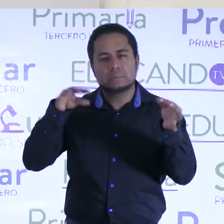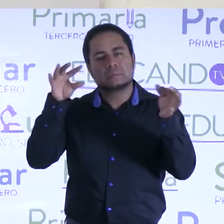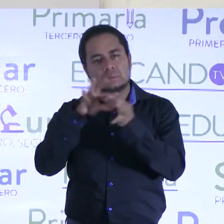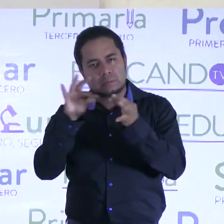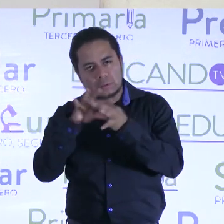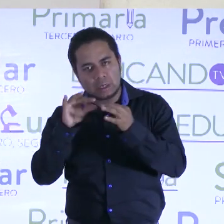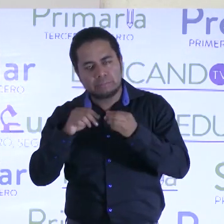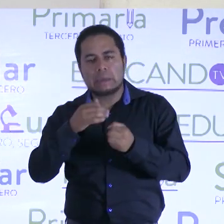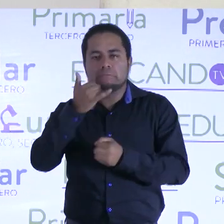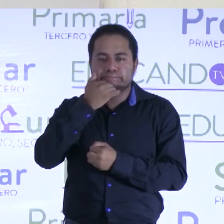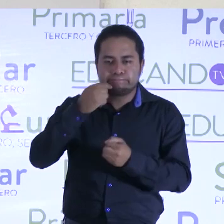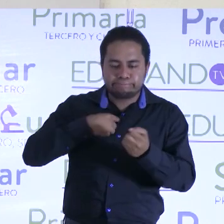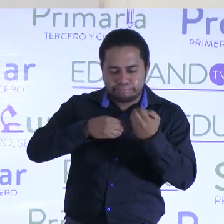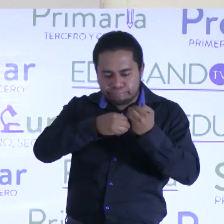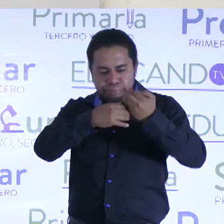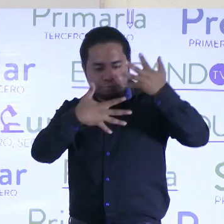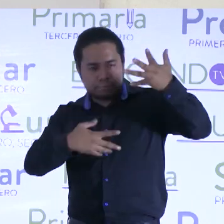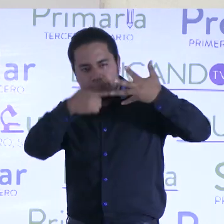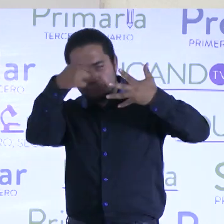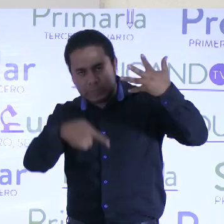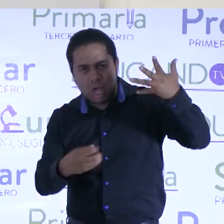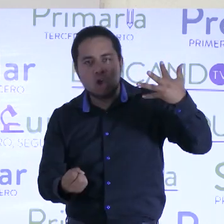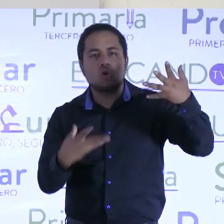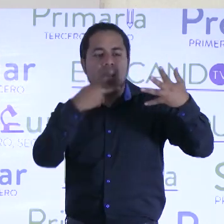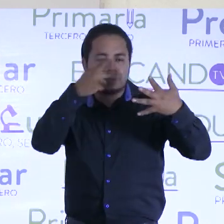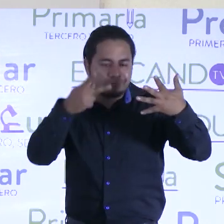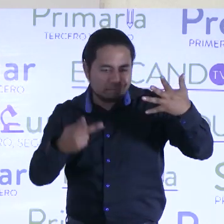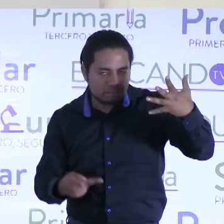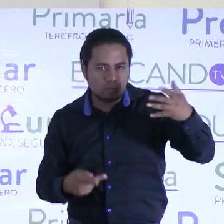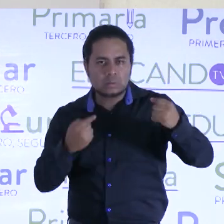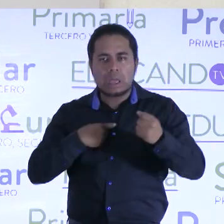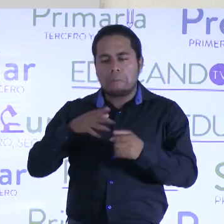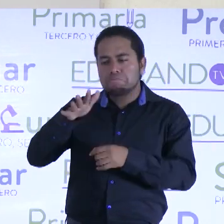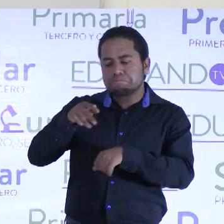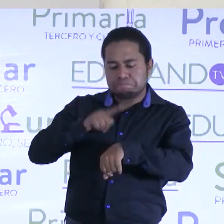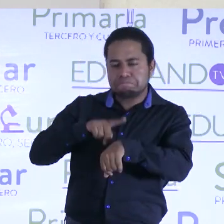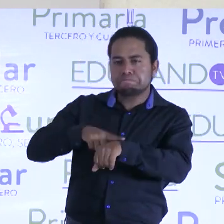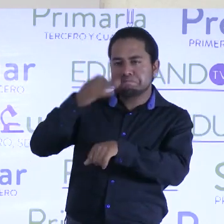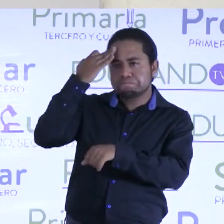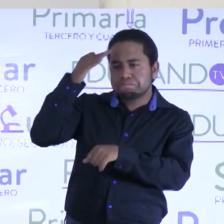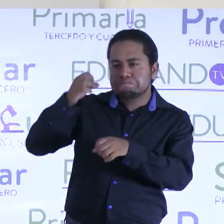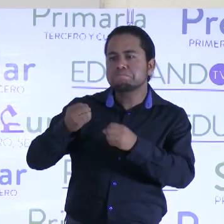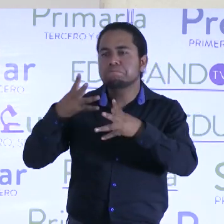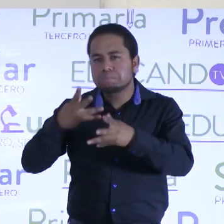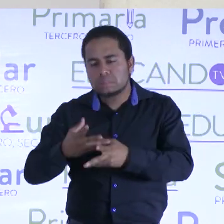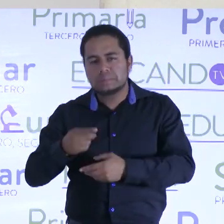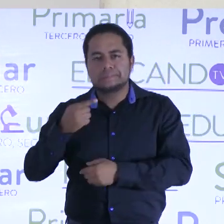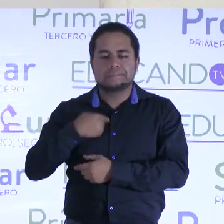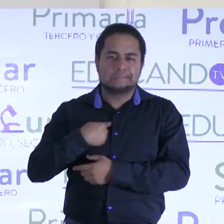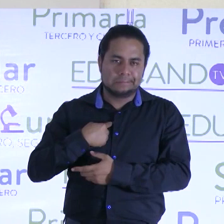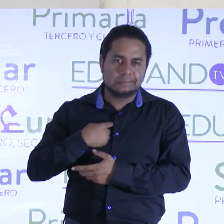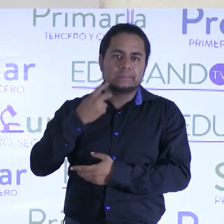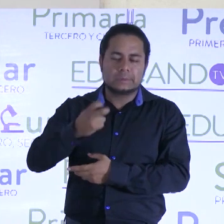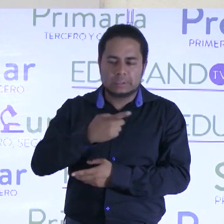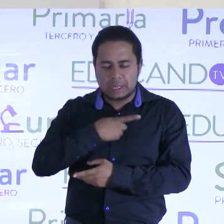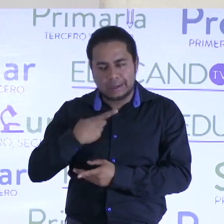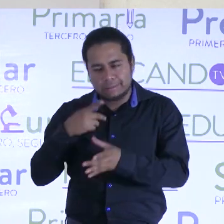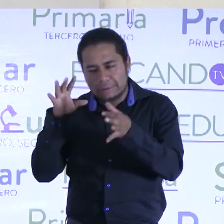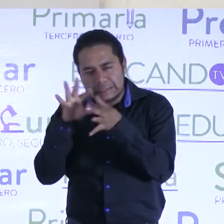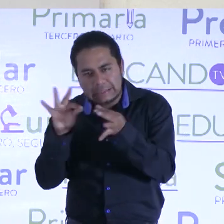poder comentarle al entrevistador cuántas preguntas vamos a realizar, el tiempo que nos vamos a tardar